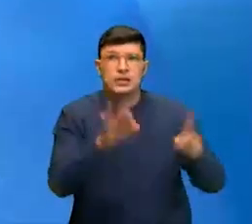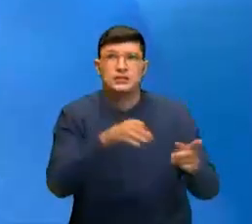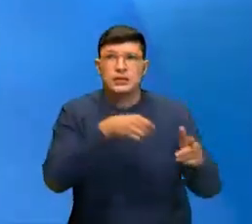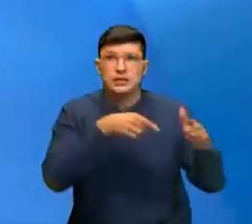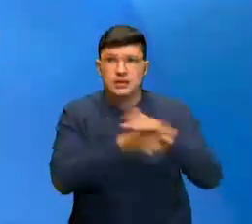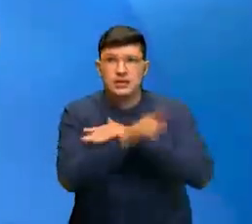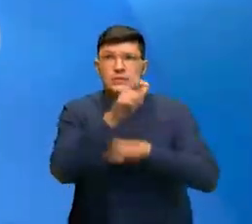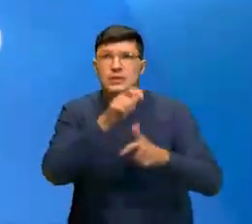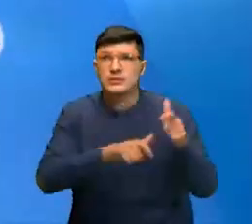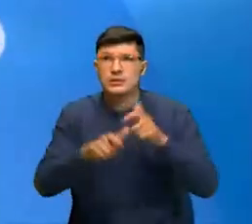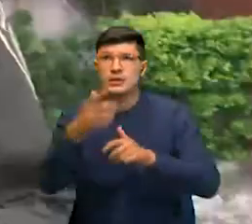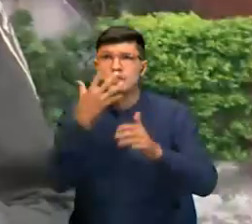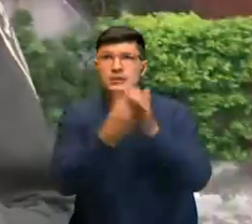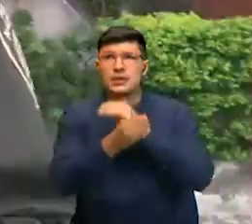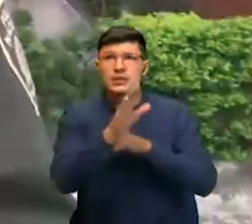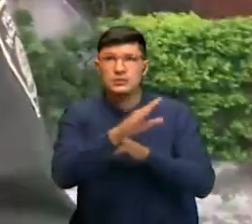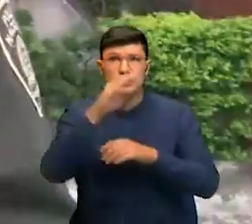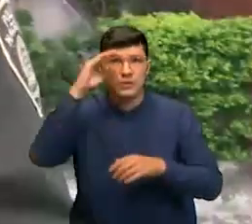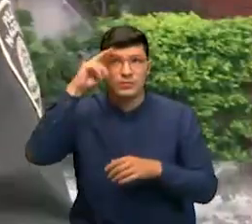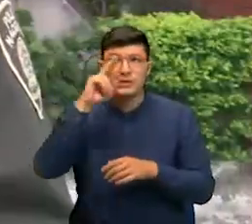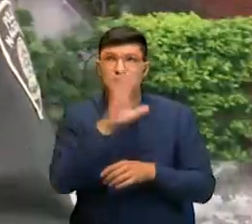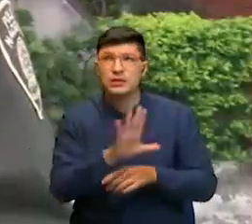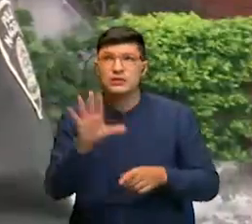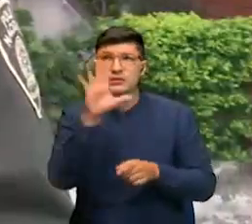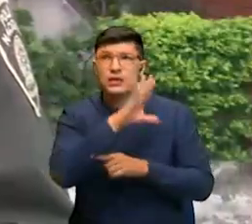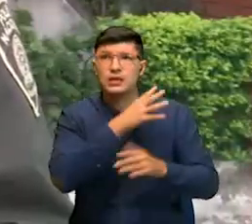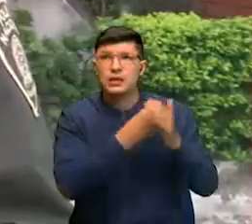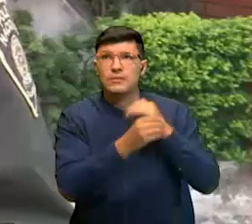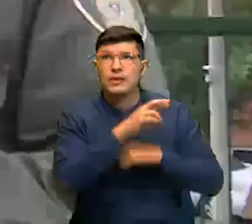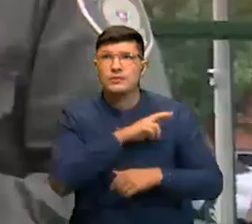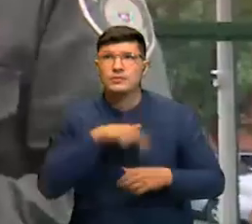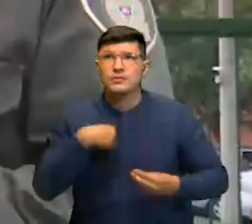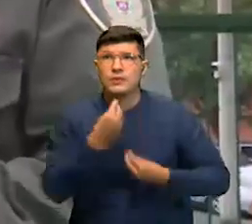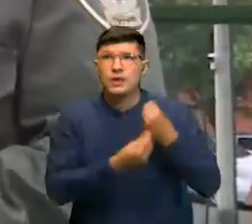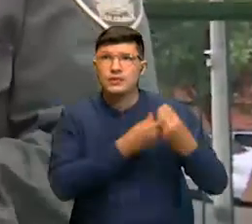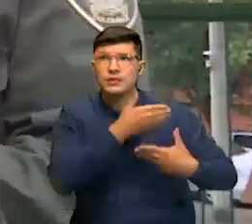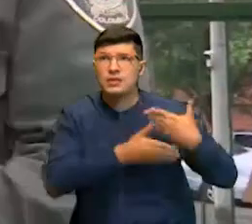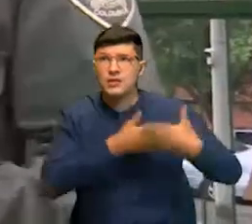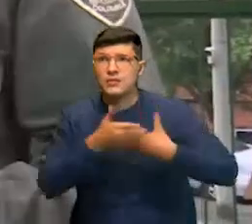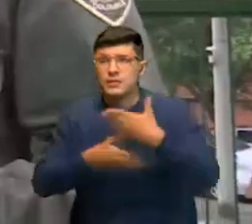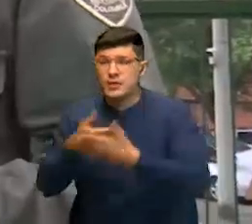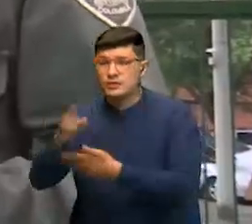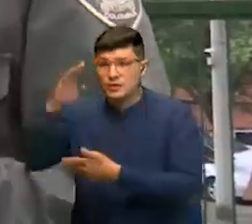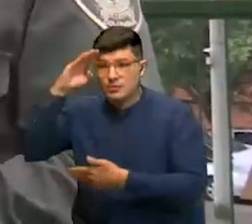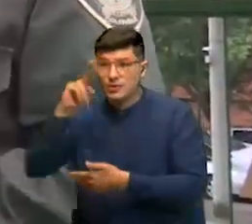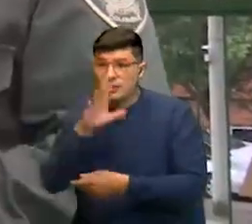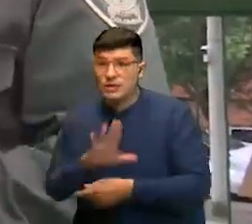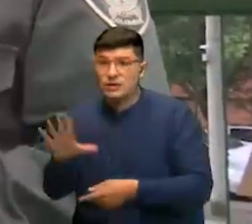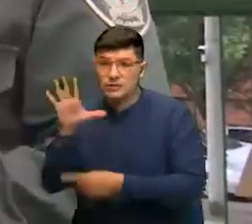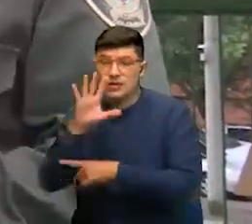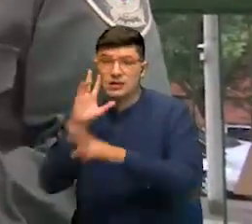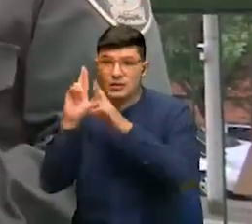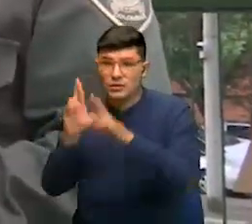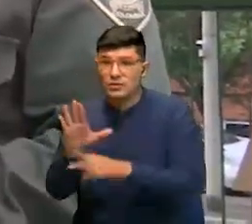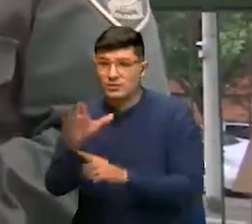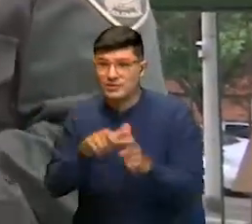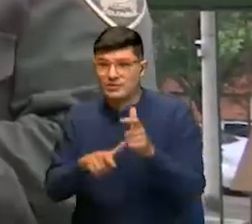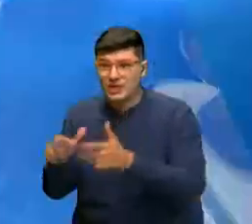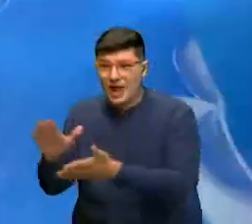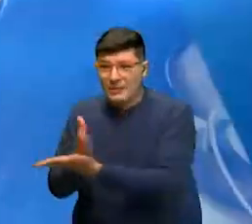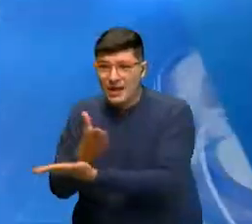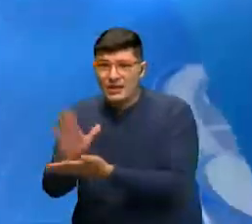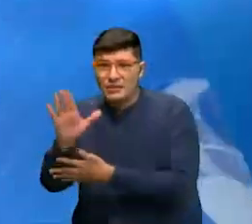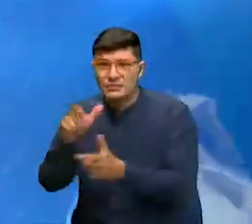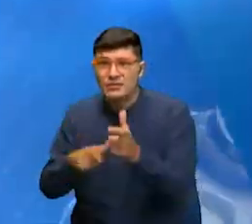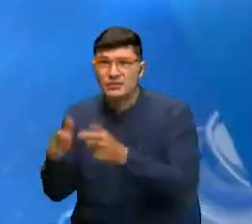los funcionarios de la policía de la bodega donde nosotros estábamos haciendo el procedimiento. Frente a los hechos, la policía aclara que personas ajenas a los